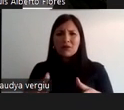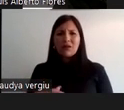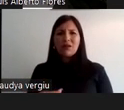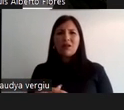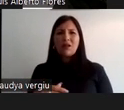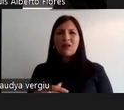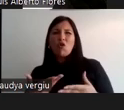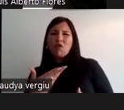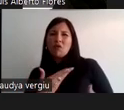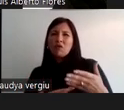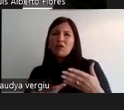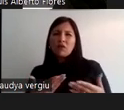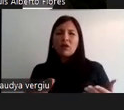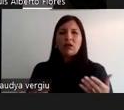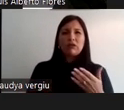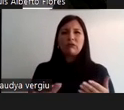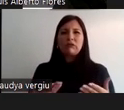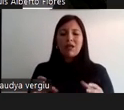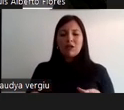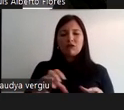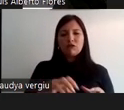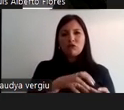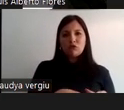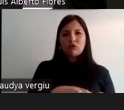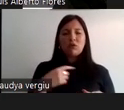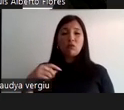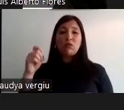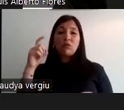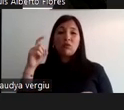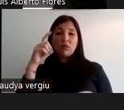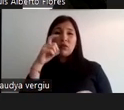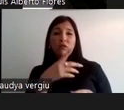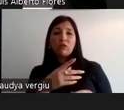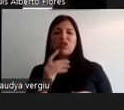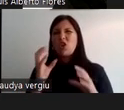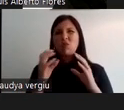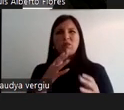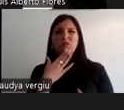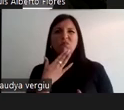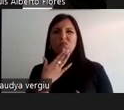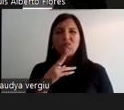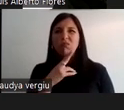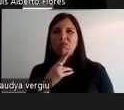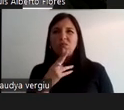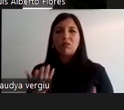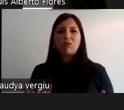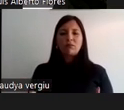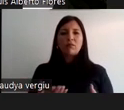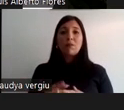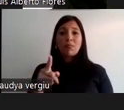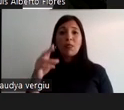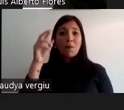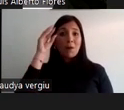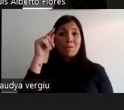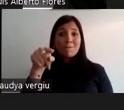de confianza o la estructura de las mismas páginas web es muy difícil o no muy entendible para hacer las reservas en ese sentido hay que tomar en cuenta